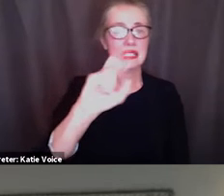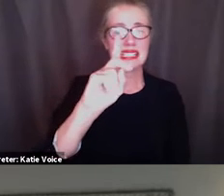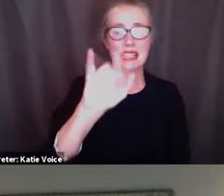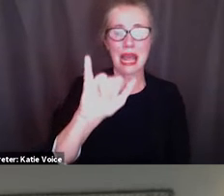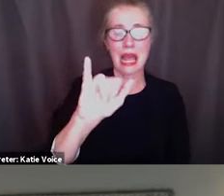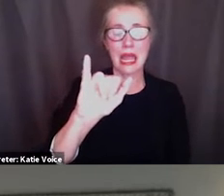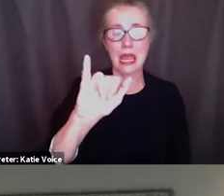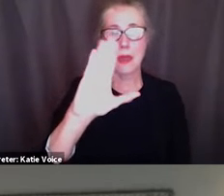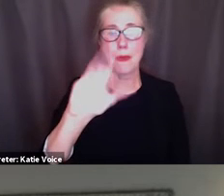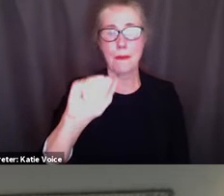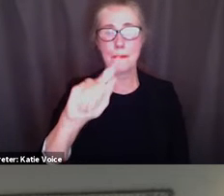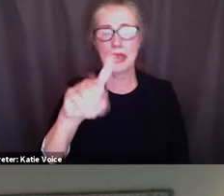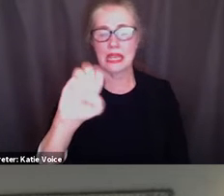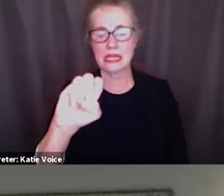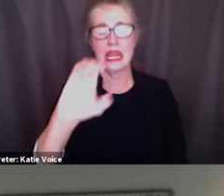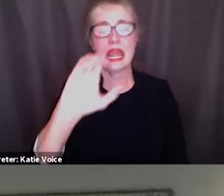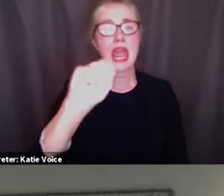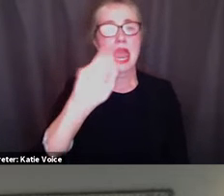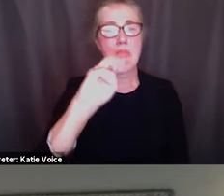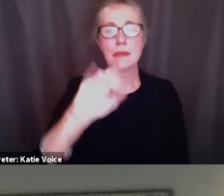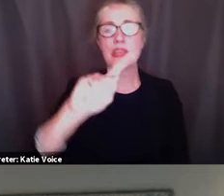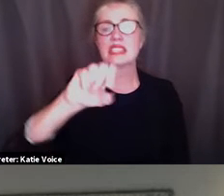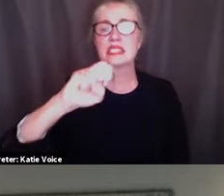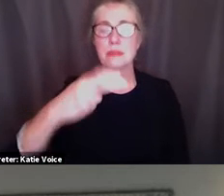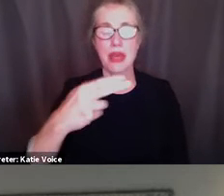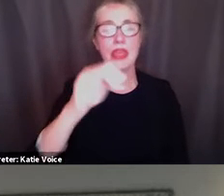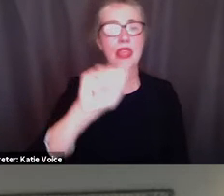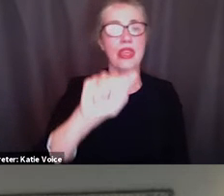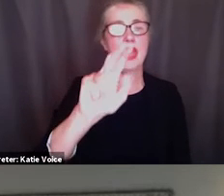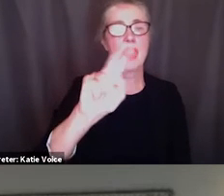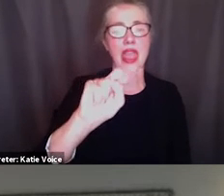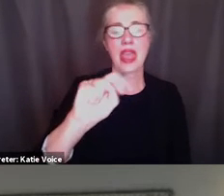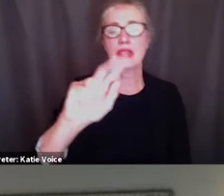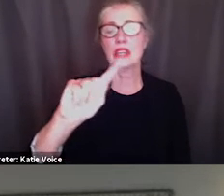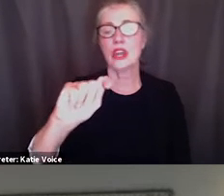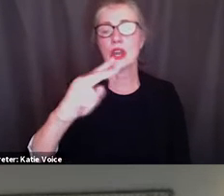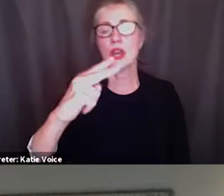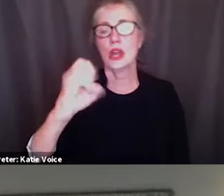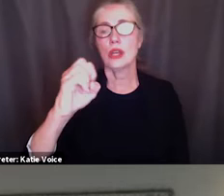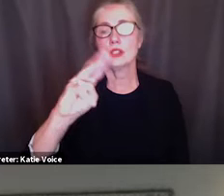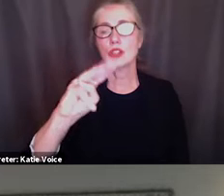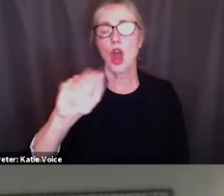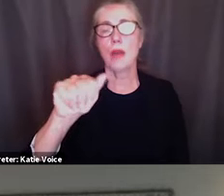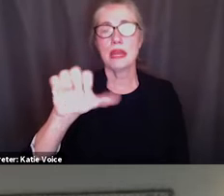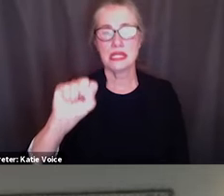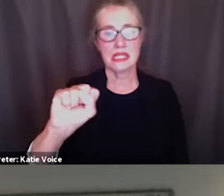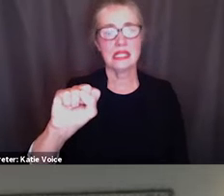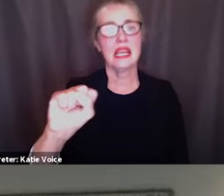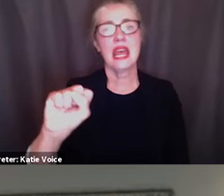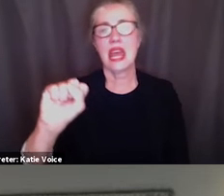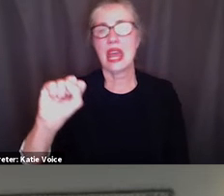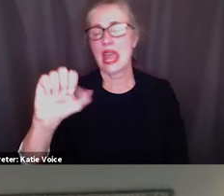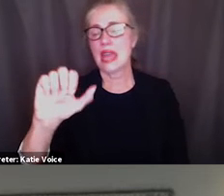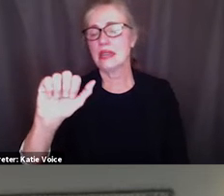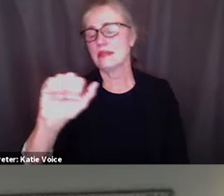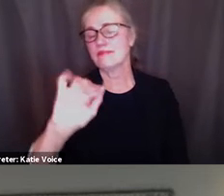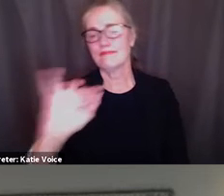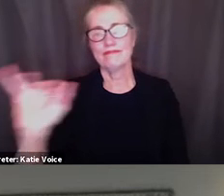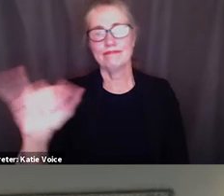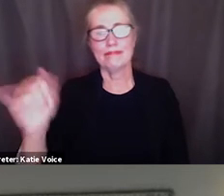doctora Amy Smith, Ann Thomas y Maria Kastner. Carolina Bate, adelante.